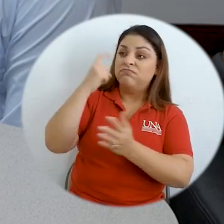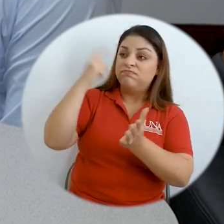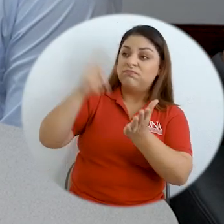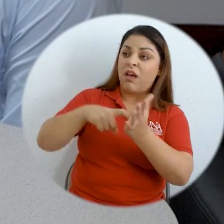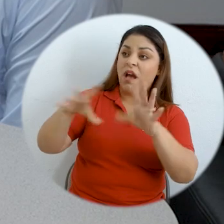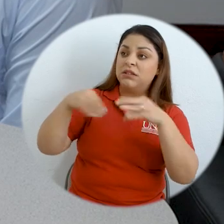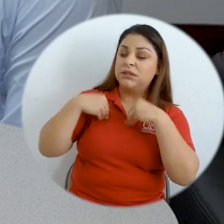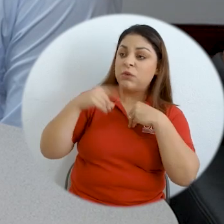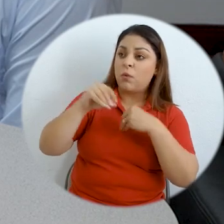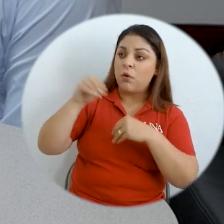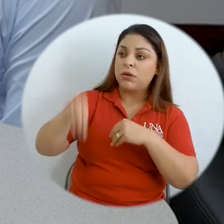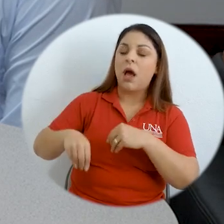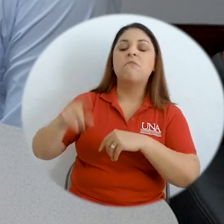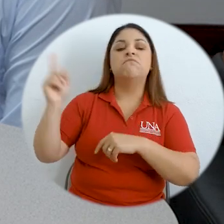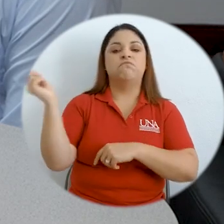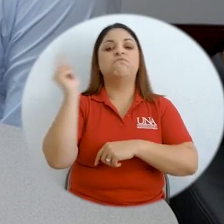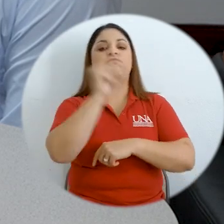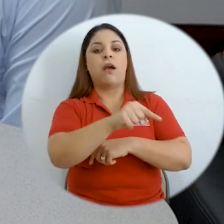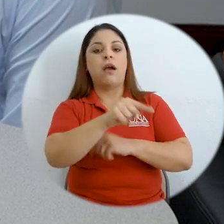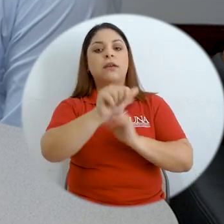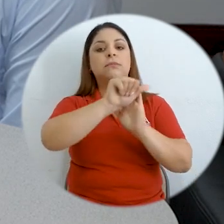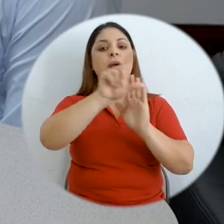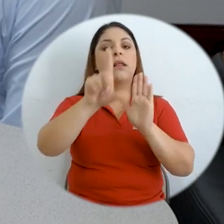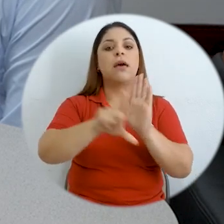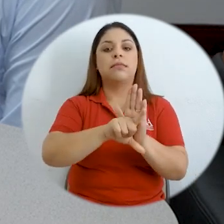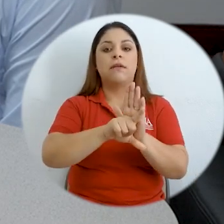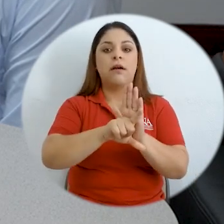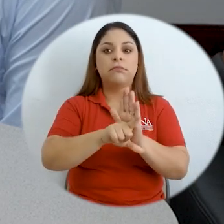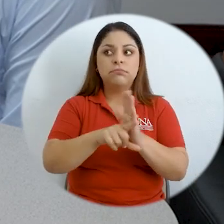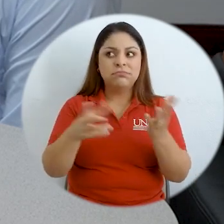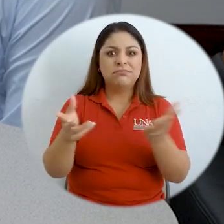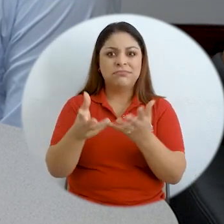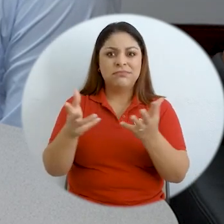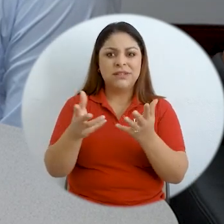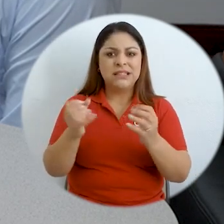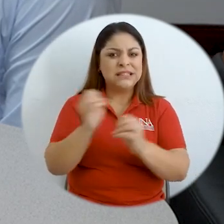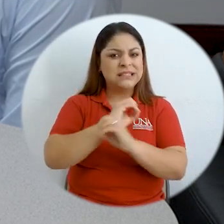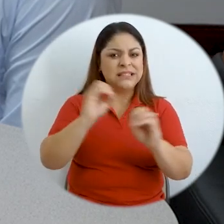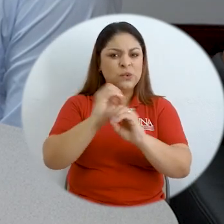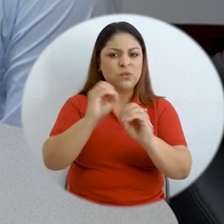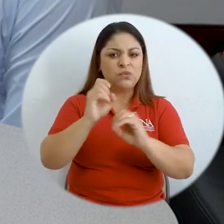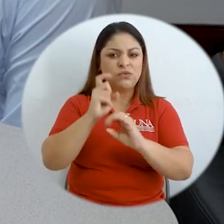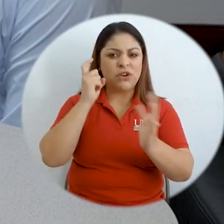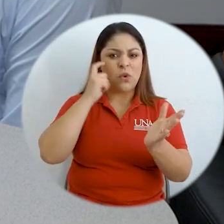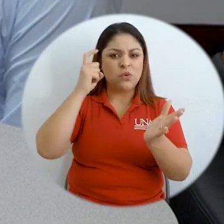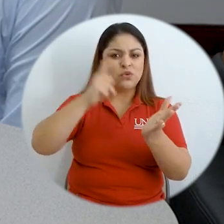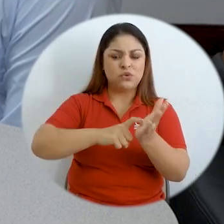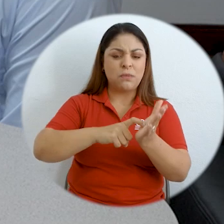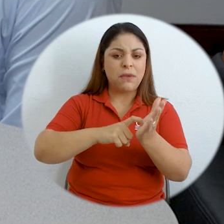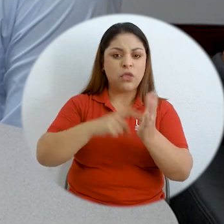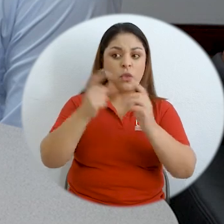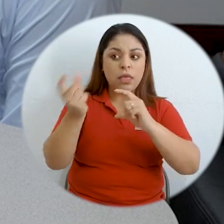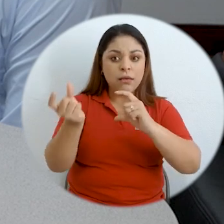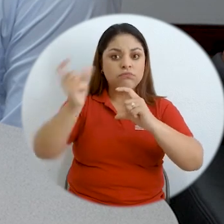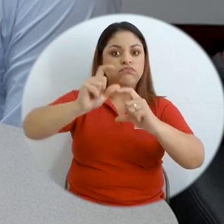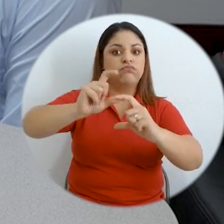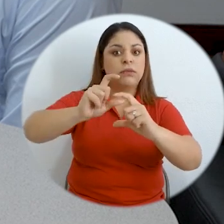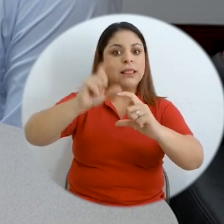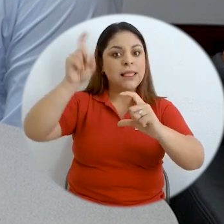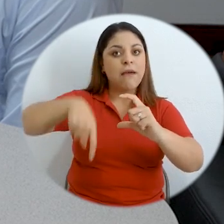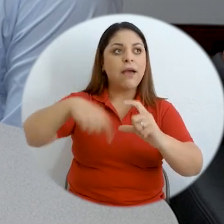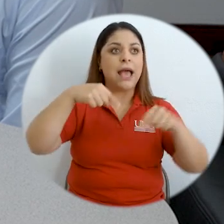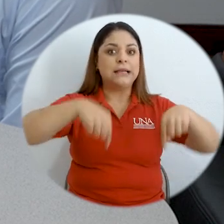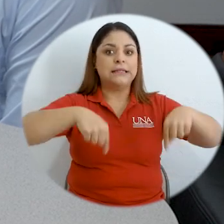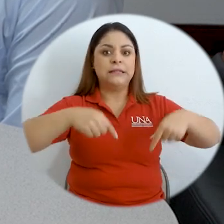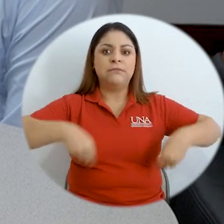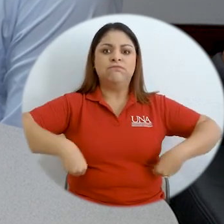Asamblea Legislativa, lleva al gobierno el presupuesto de la Asamblea Legislativa sin ningún reconocimiento por inflación. Y ese es un